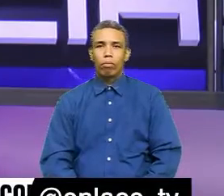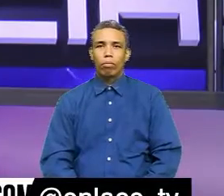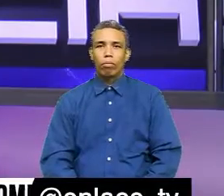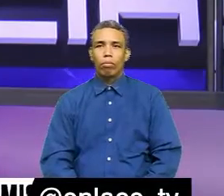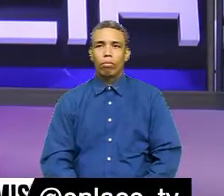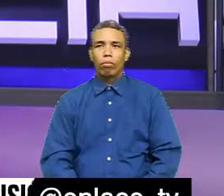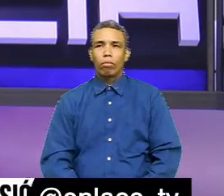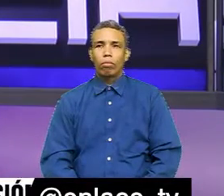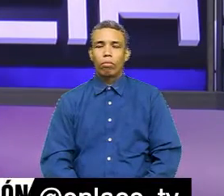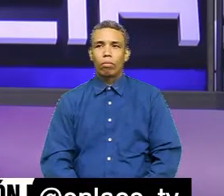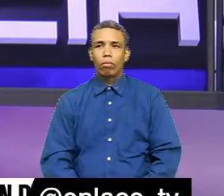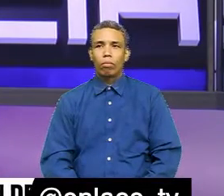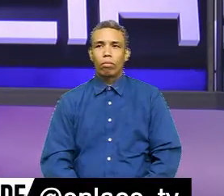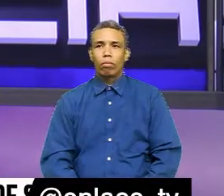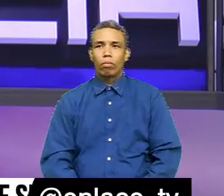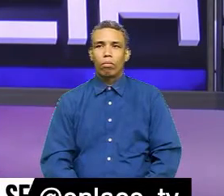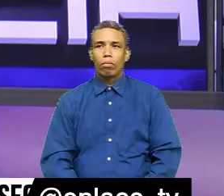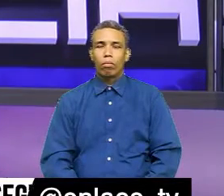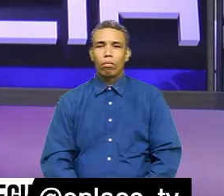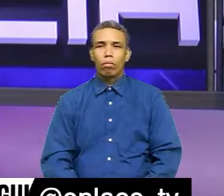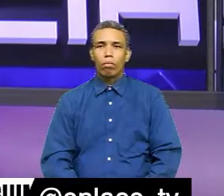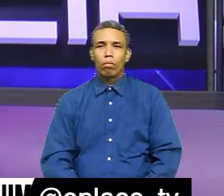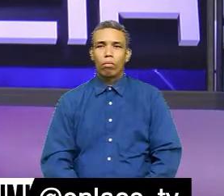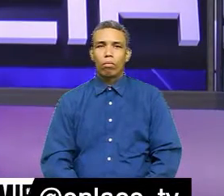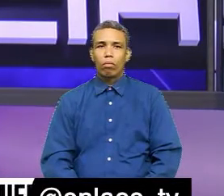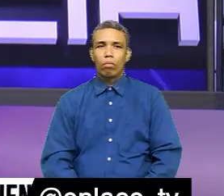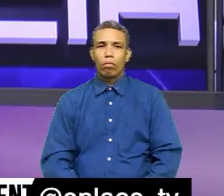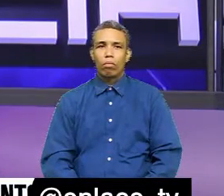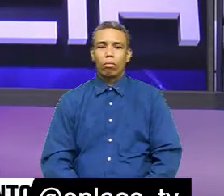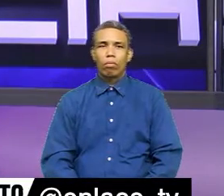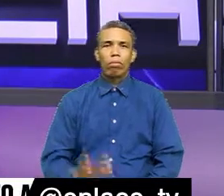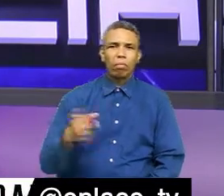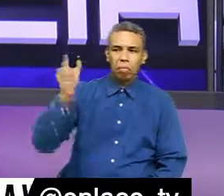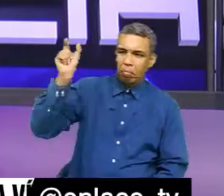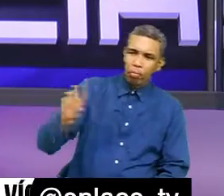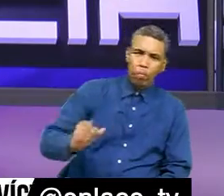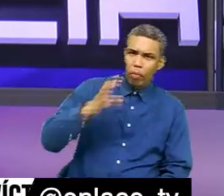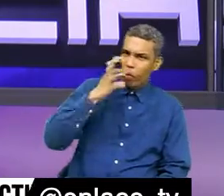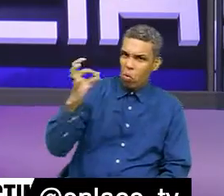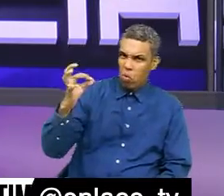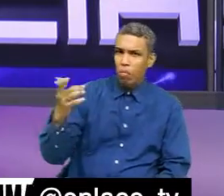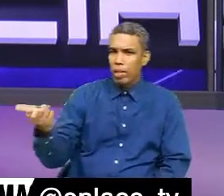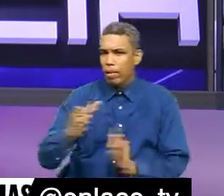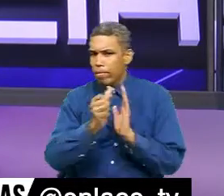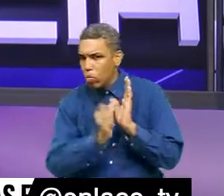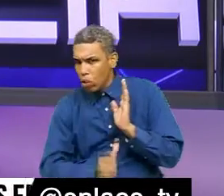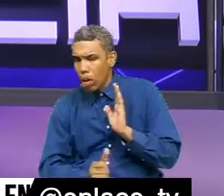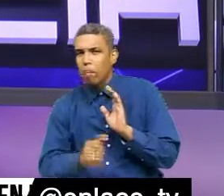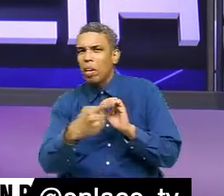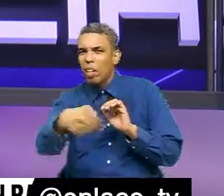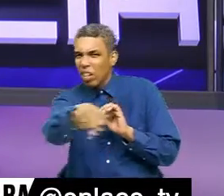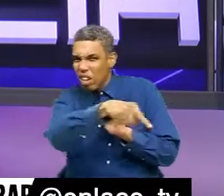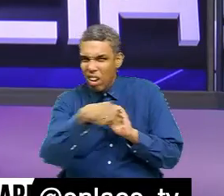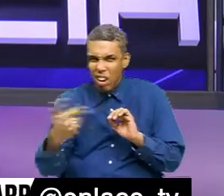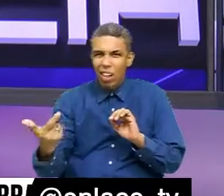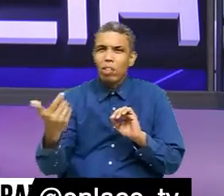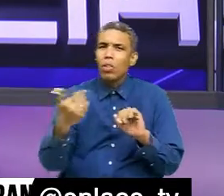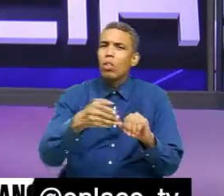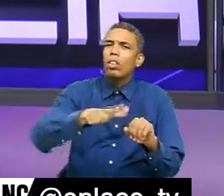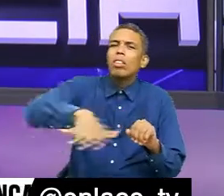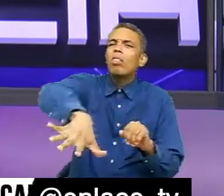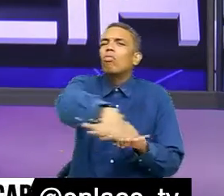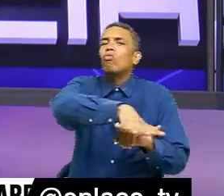Y el director nacional de restitución de tierras estuvo en Barranca Bermeja y presentó estadísticas de lo que ha sido este programa en Santander y en el